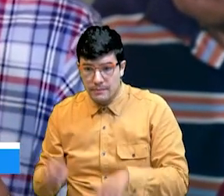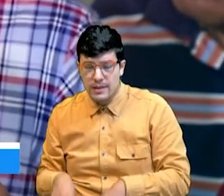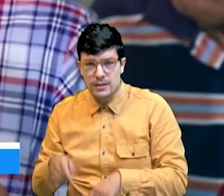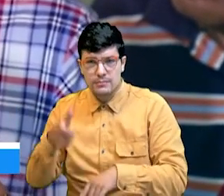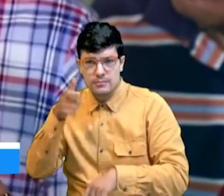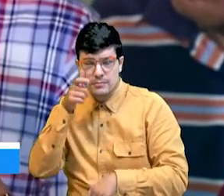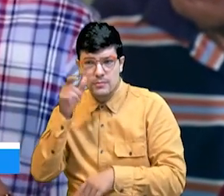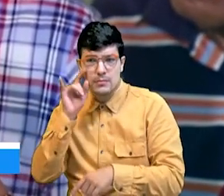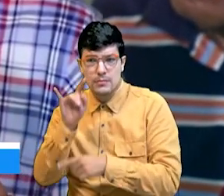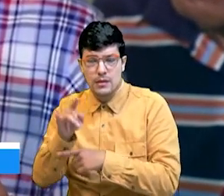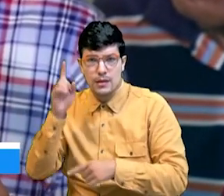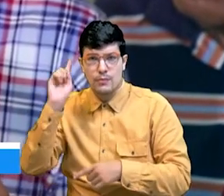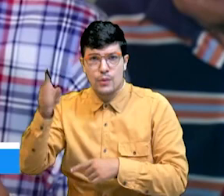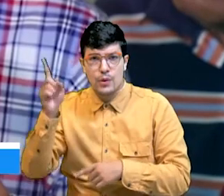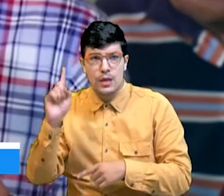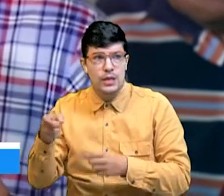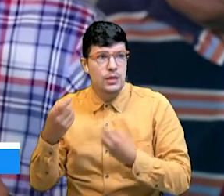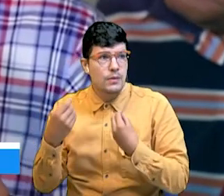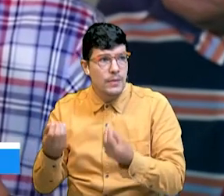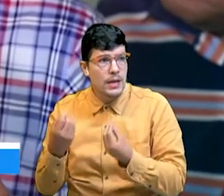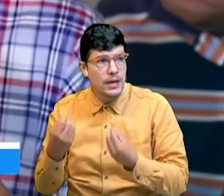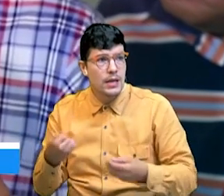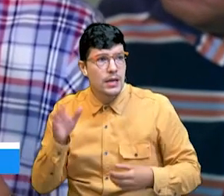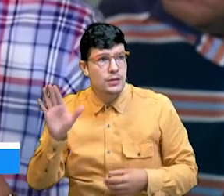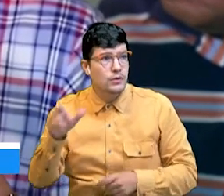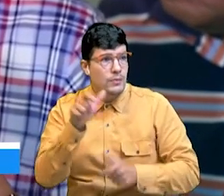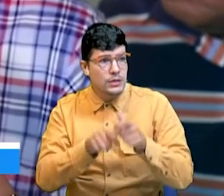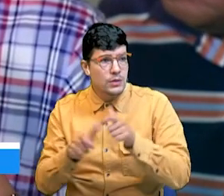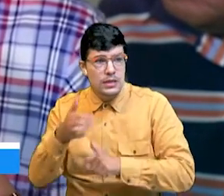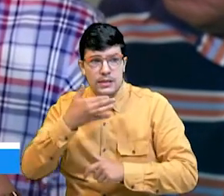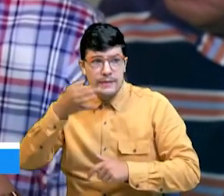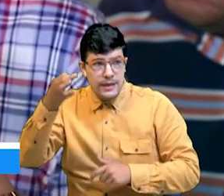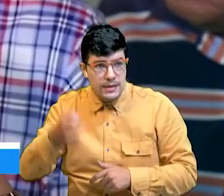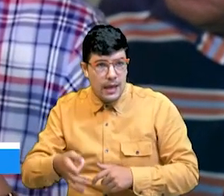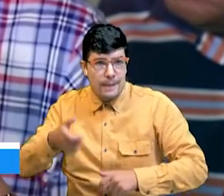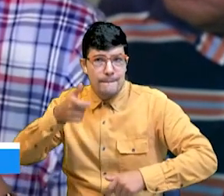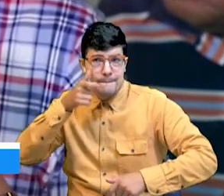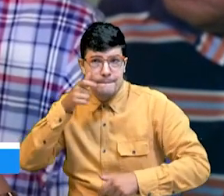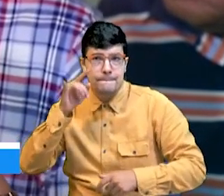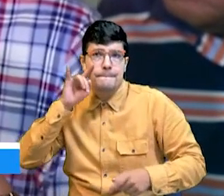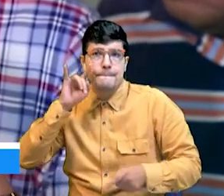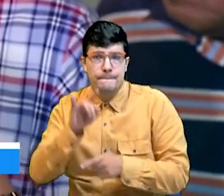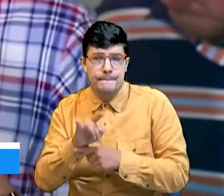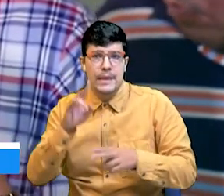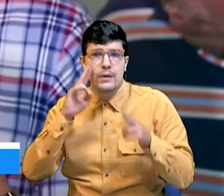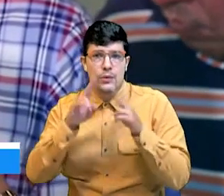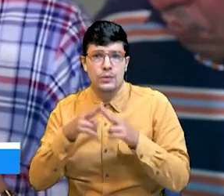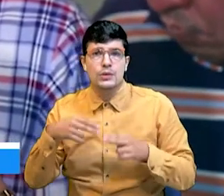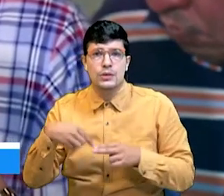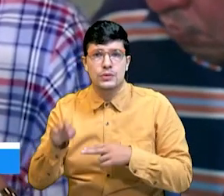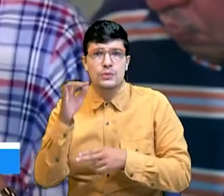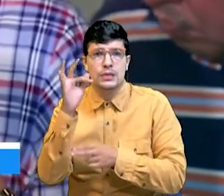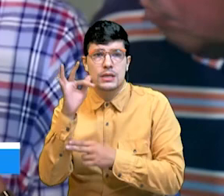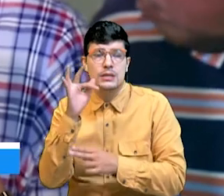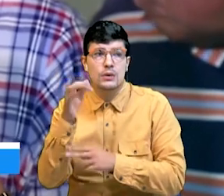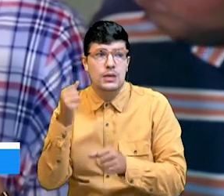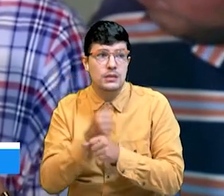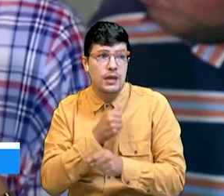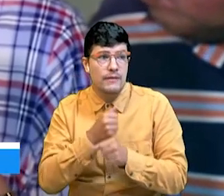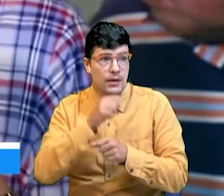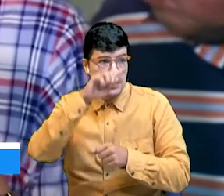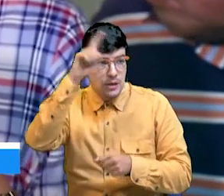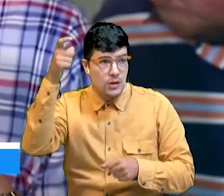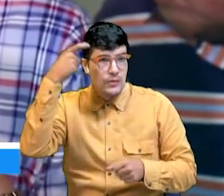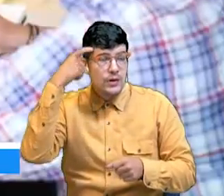para que ellos también sean los verdaderos veedores y testigos de este trabajo de este gobierno que comenzará también a